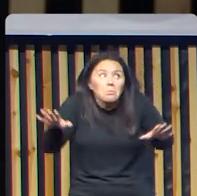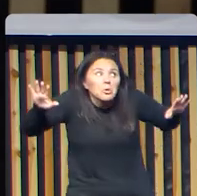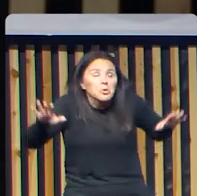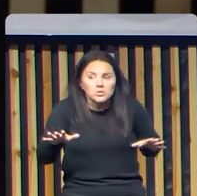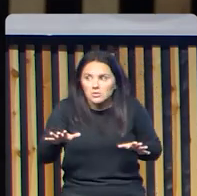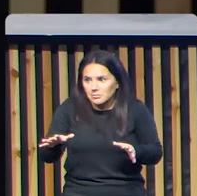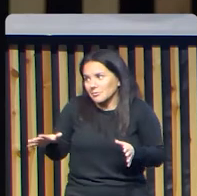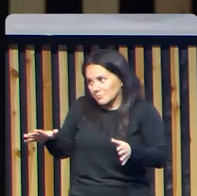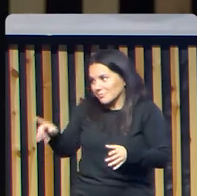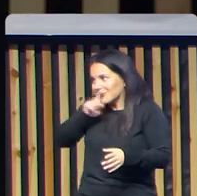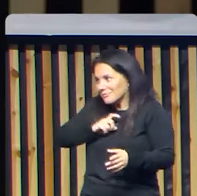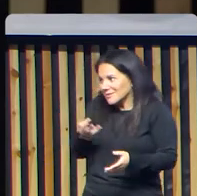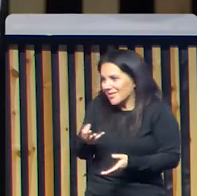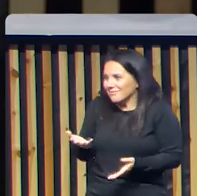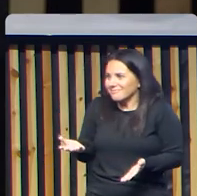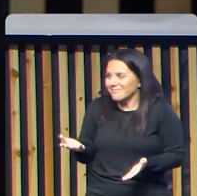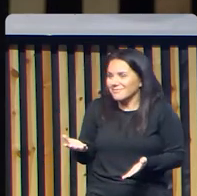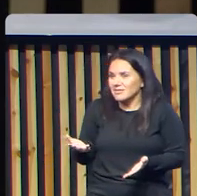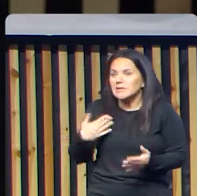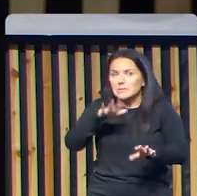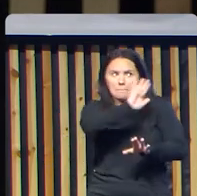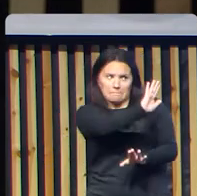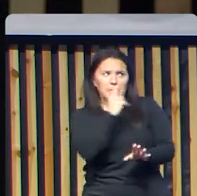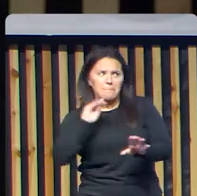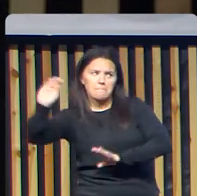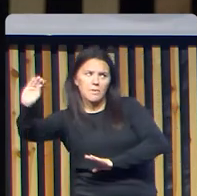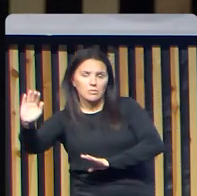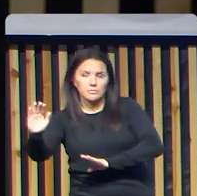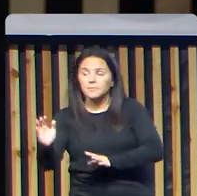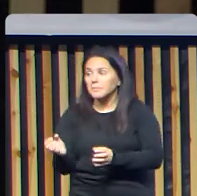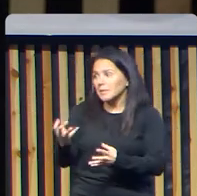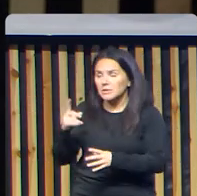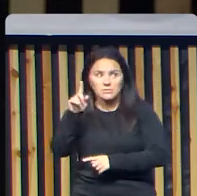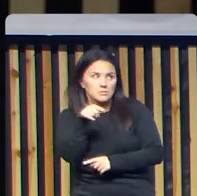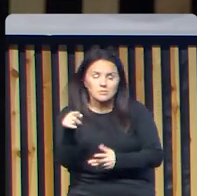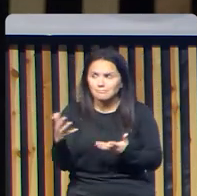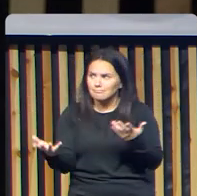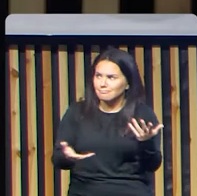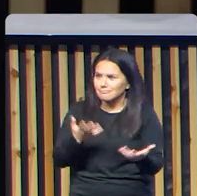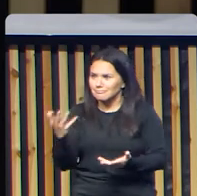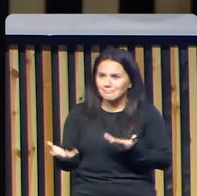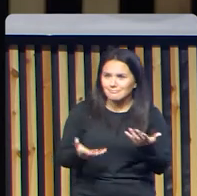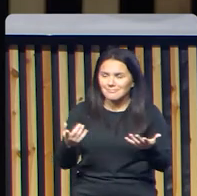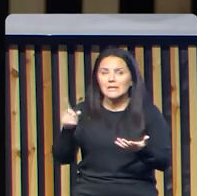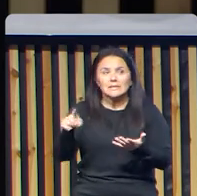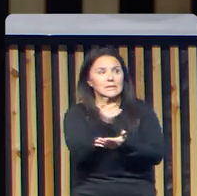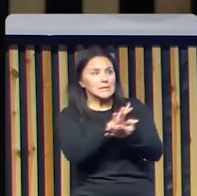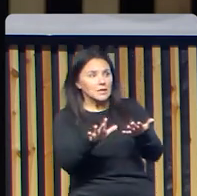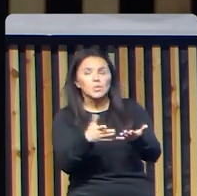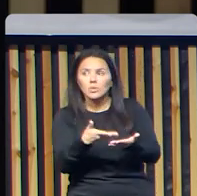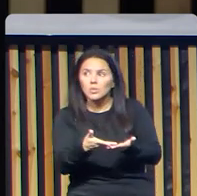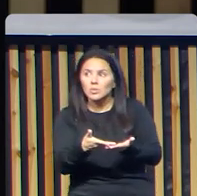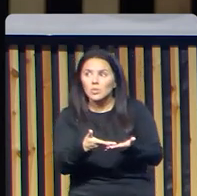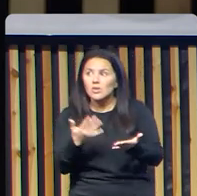que lo digas no Espera que pregunto vale No es gratuito vale